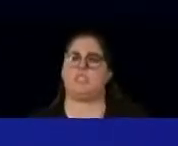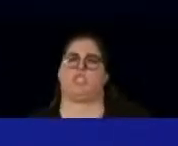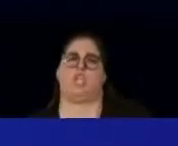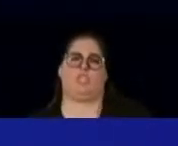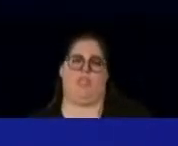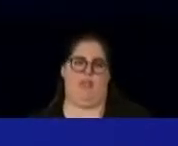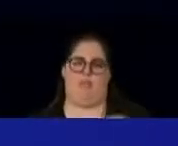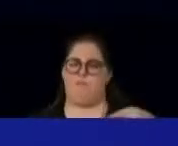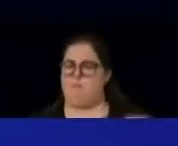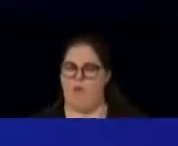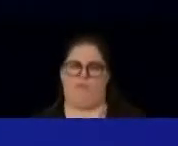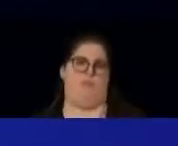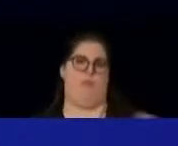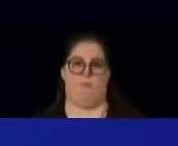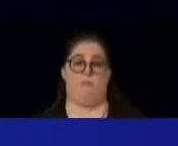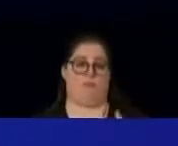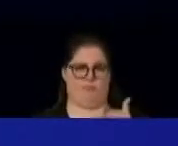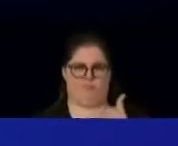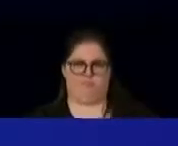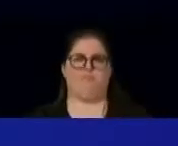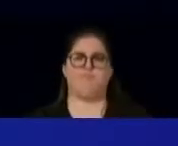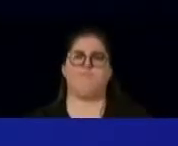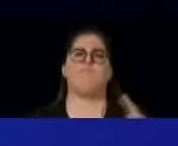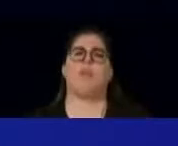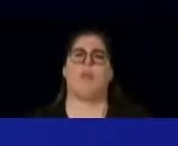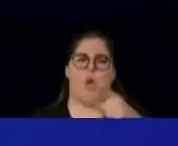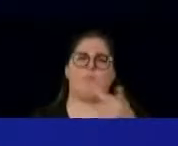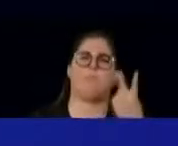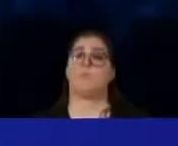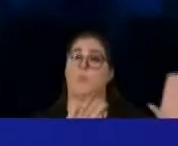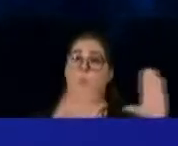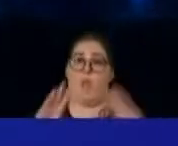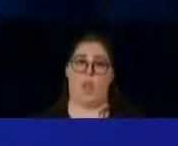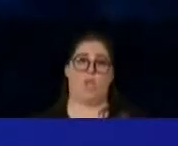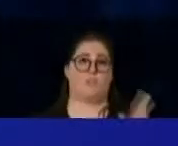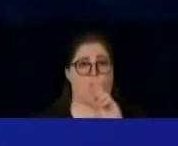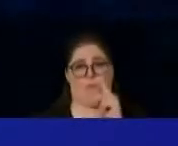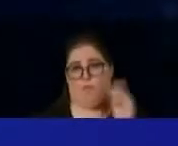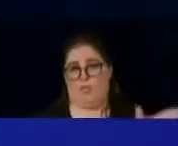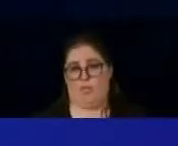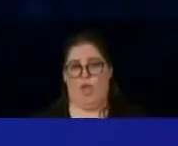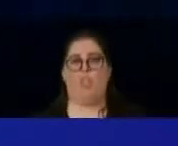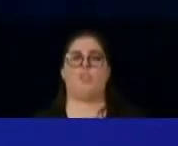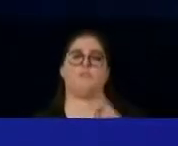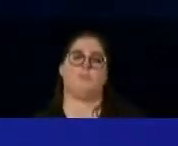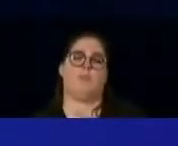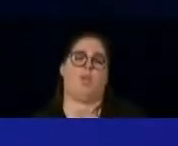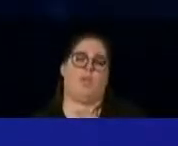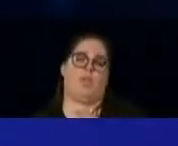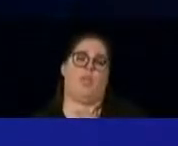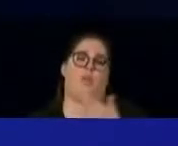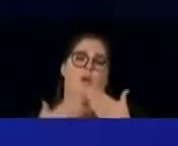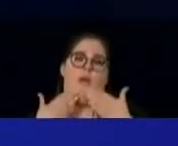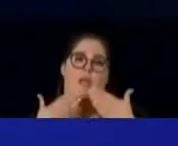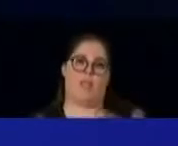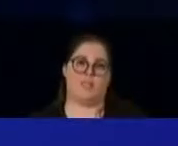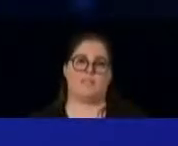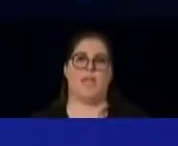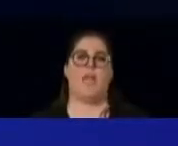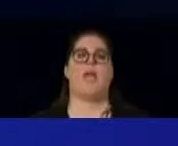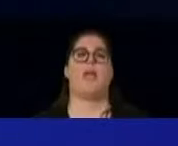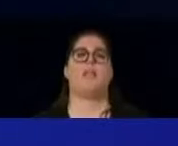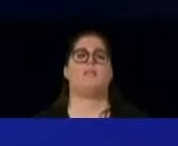allí aparecen algunos detalles. Por ejemplo, vamos a ir repasando